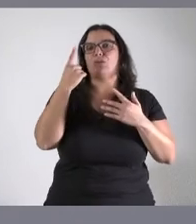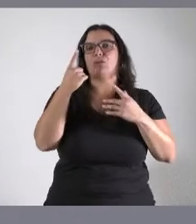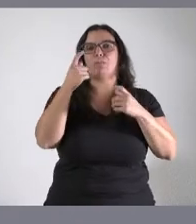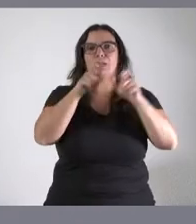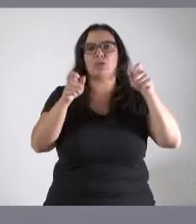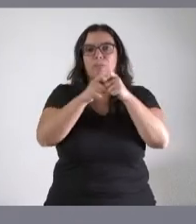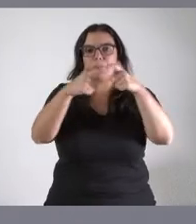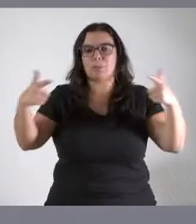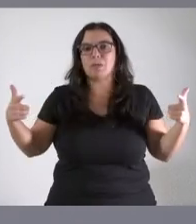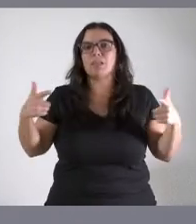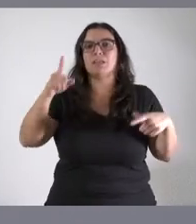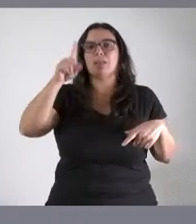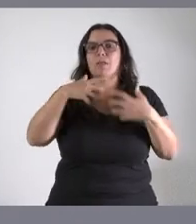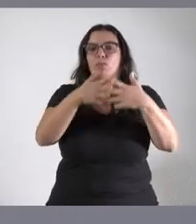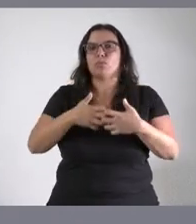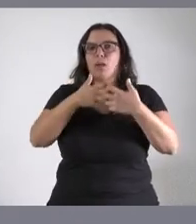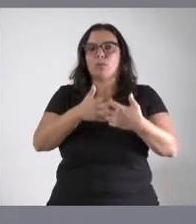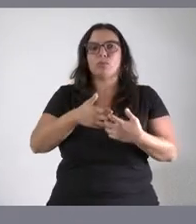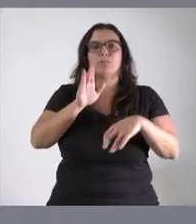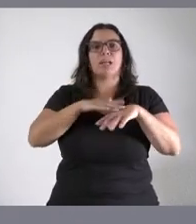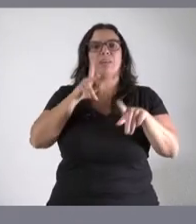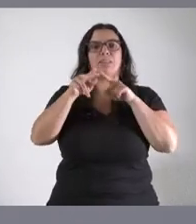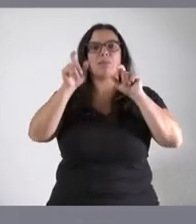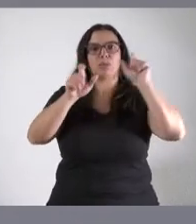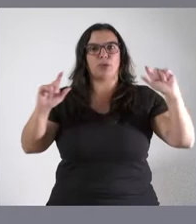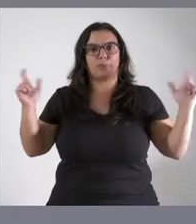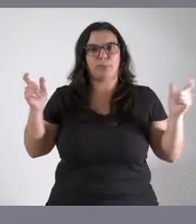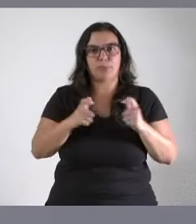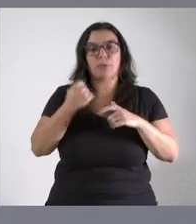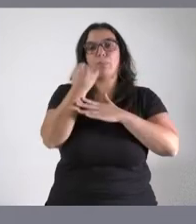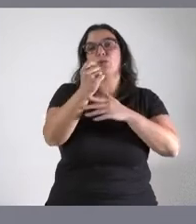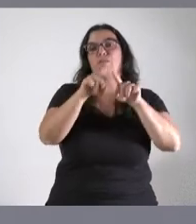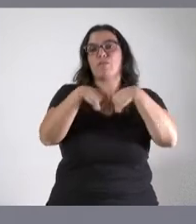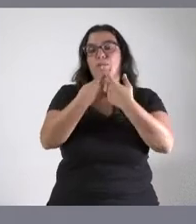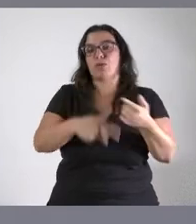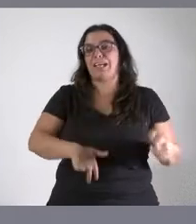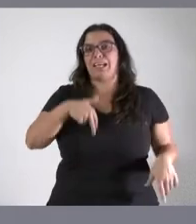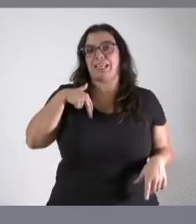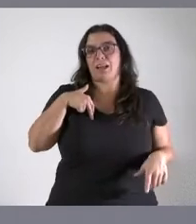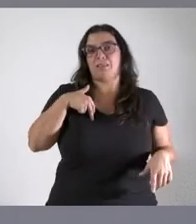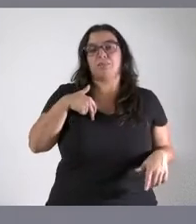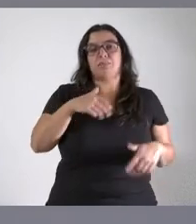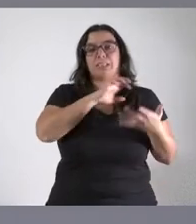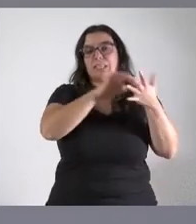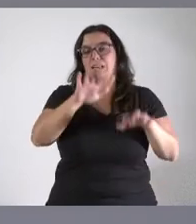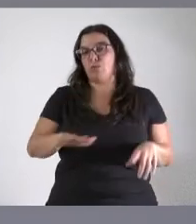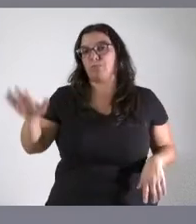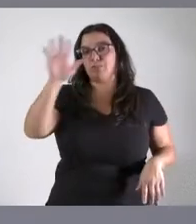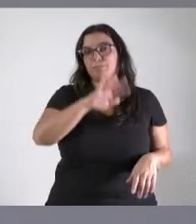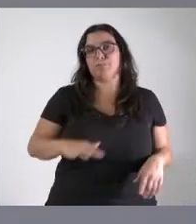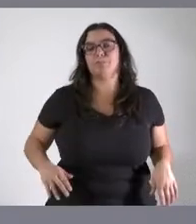la población que apoyen a la lucha contra la exploración y que apoyen a la familia en el conjunto europeo y también en el conjunto de Castilla y